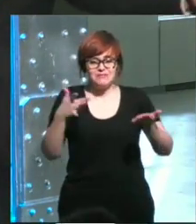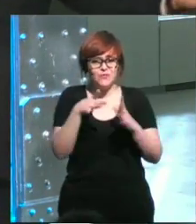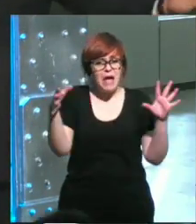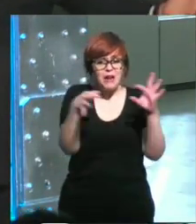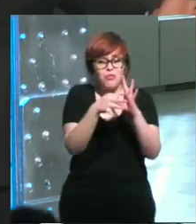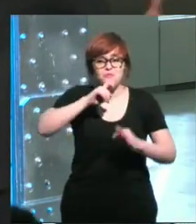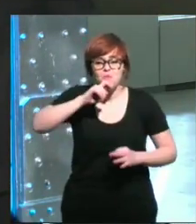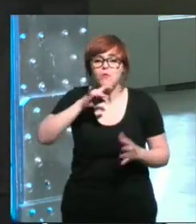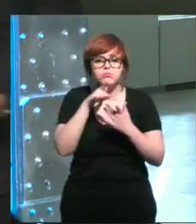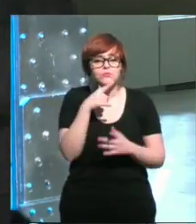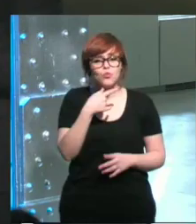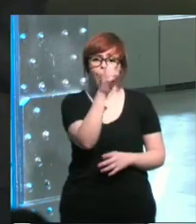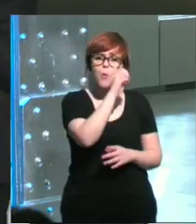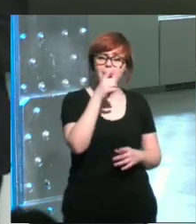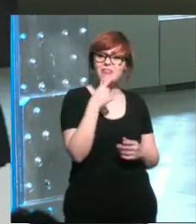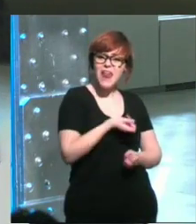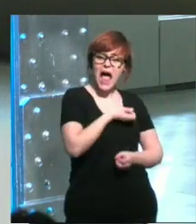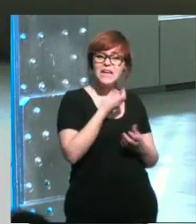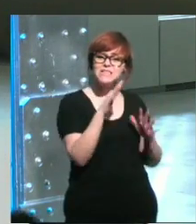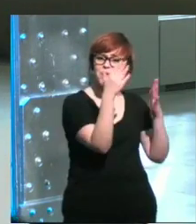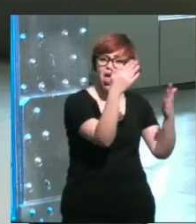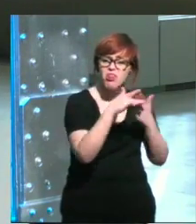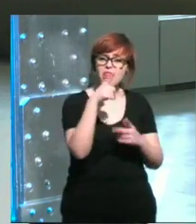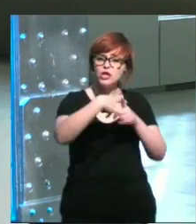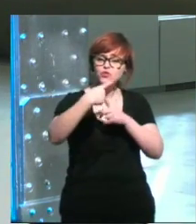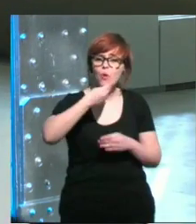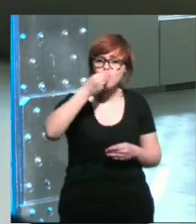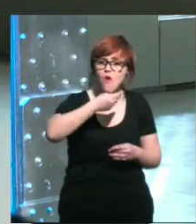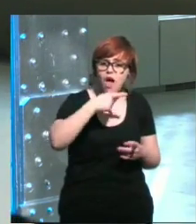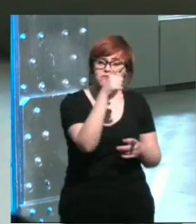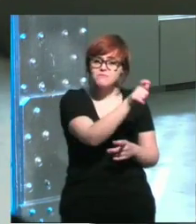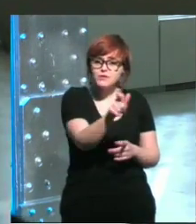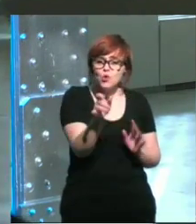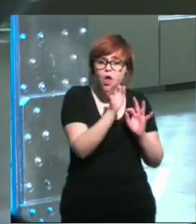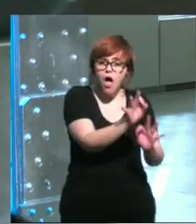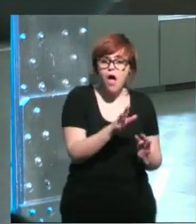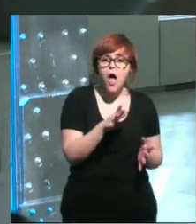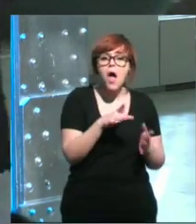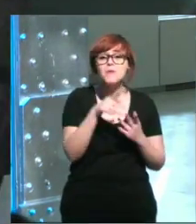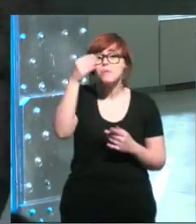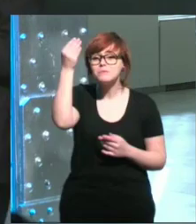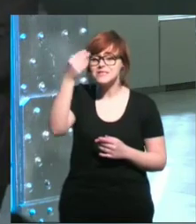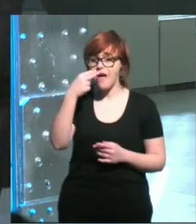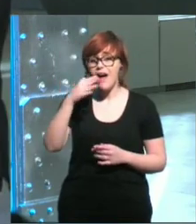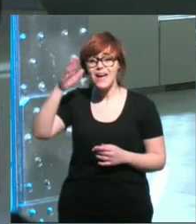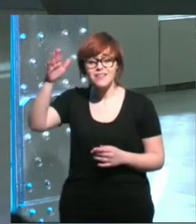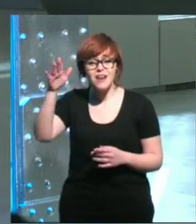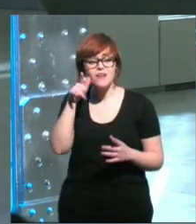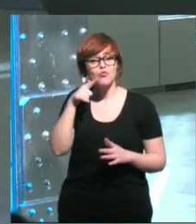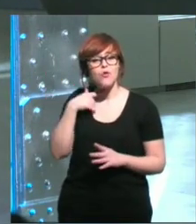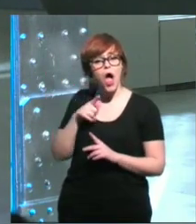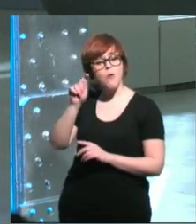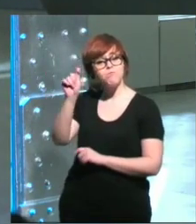de la gente. Me dijo, no te olvides de que Hitler llegó al poder a través de un